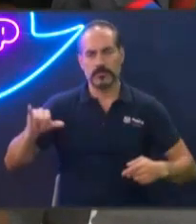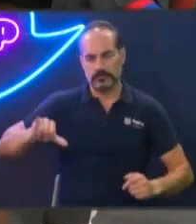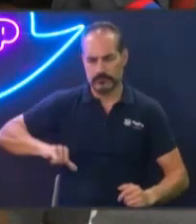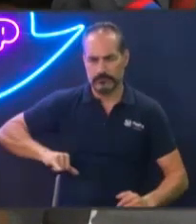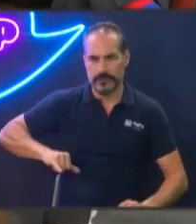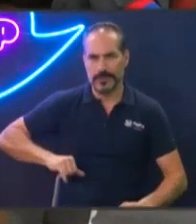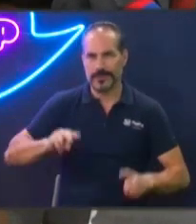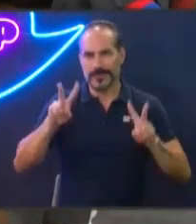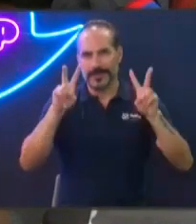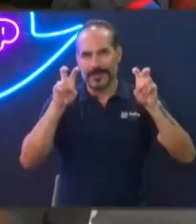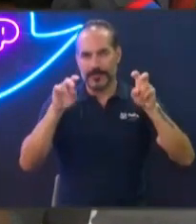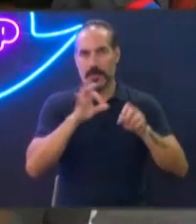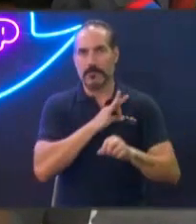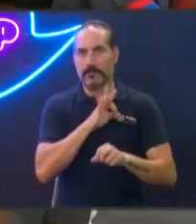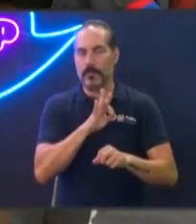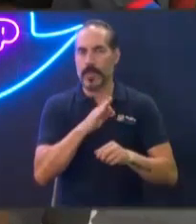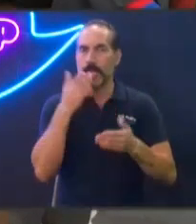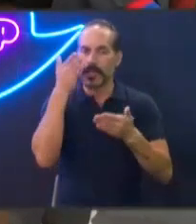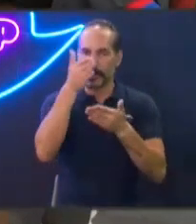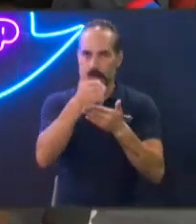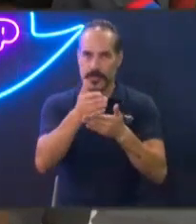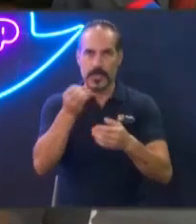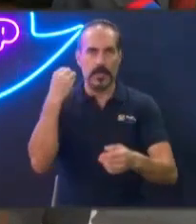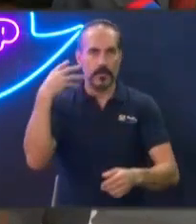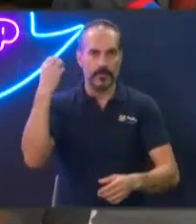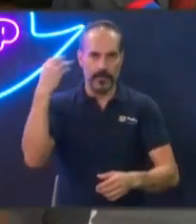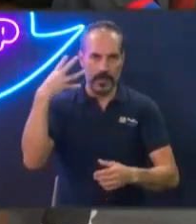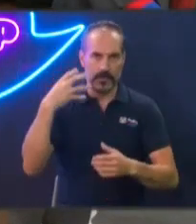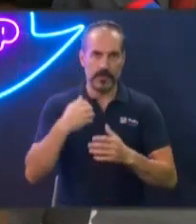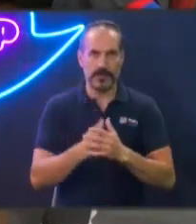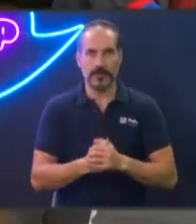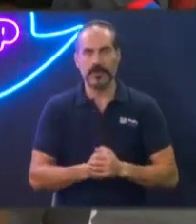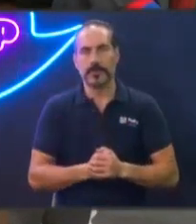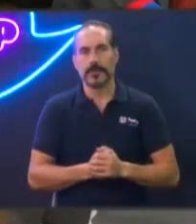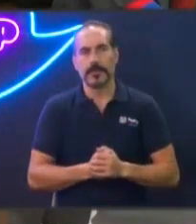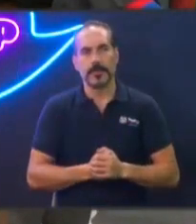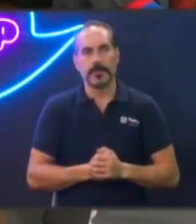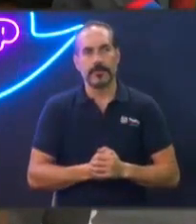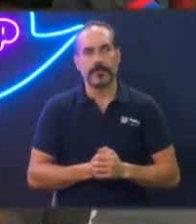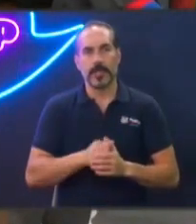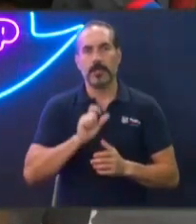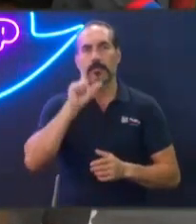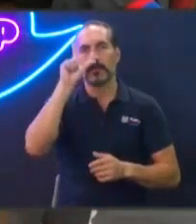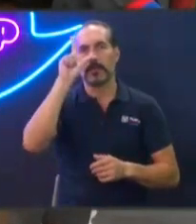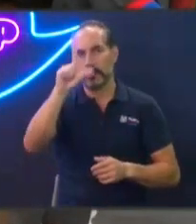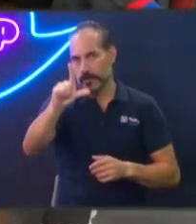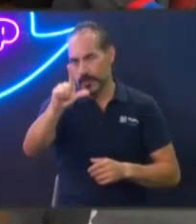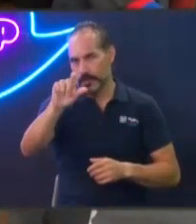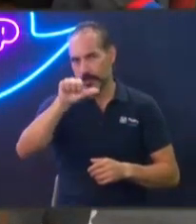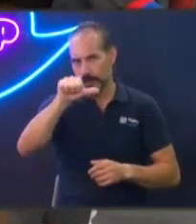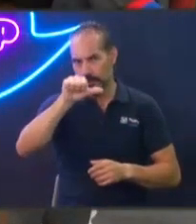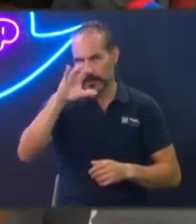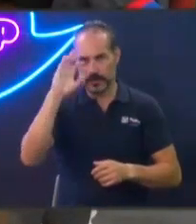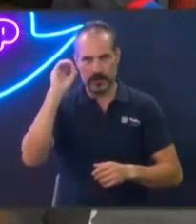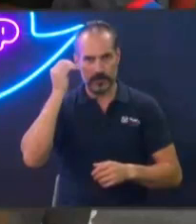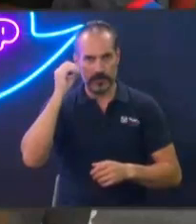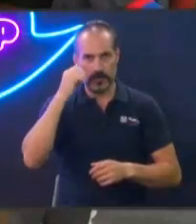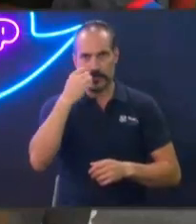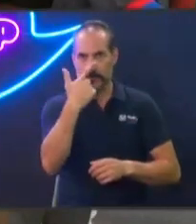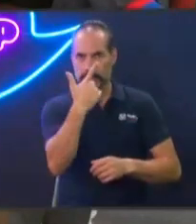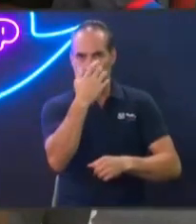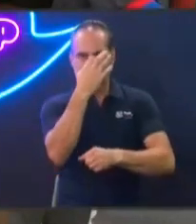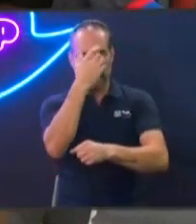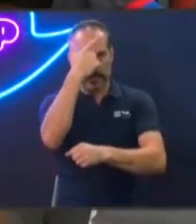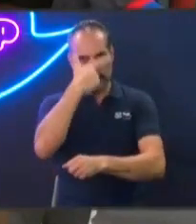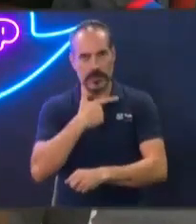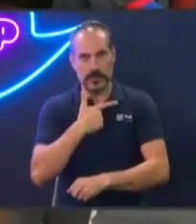hacer su preinscripción para asistir a esta conferencia que va a ser el lunes 16 de octubre a las 7 de